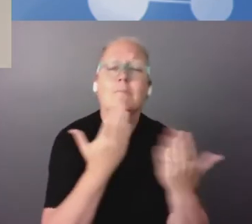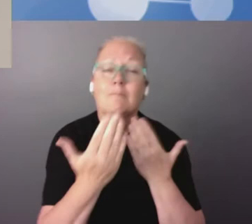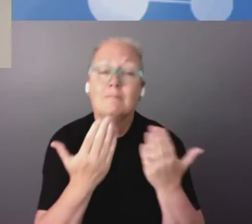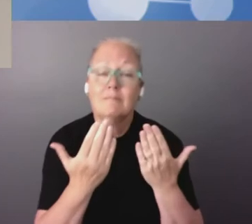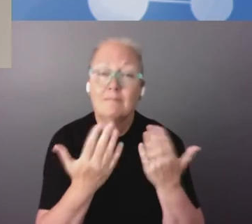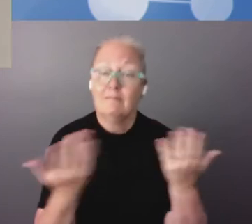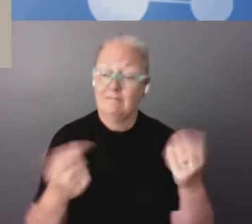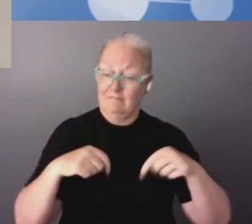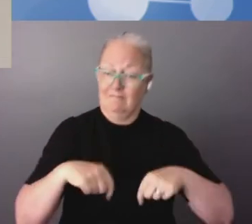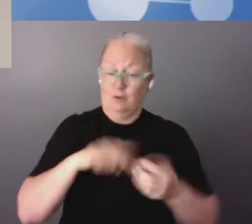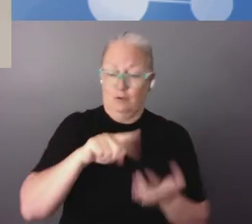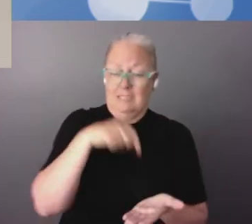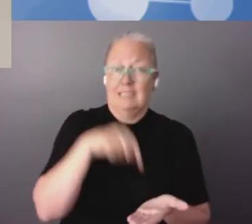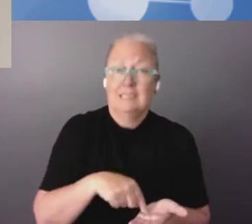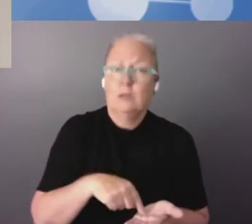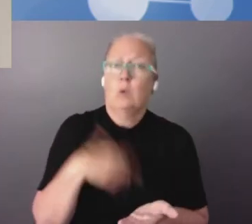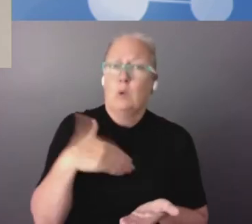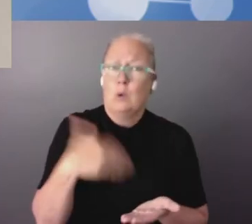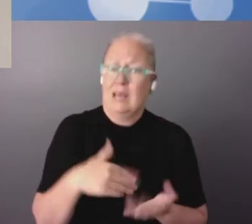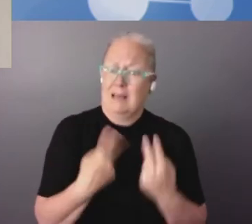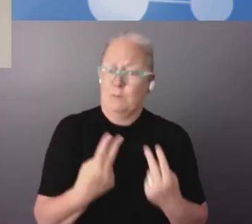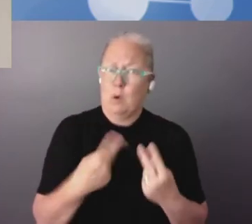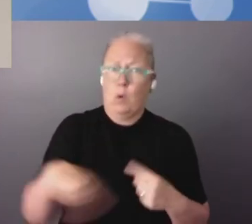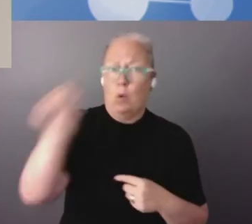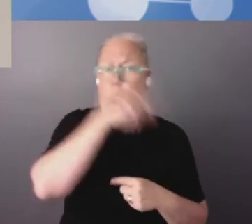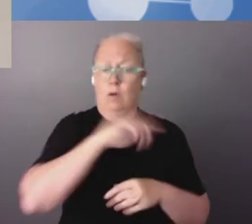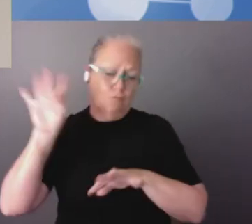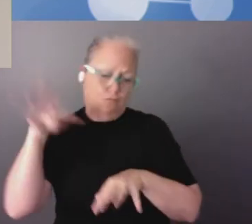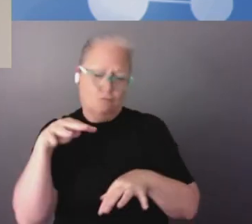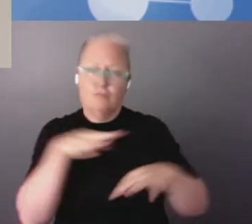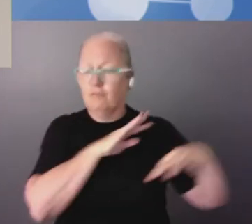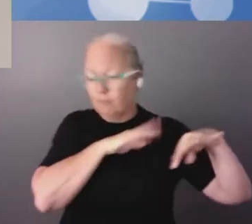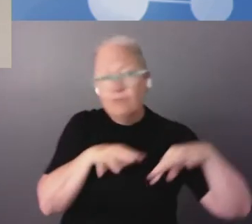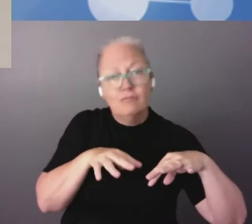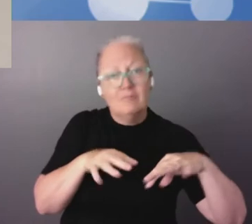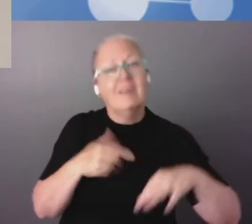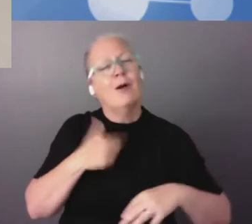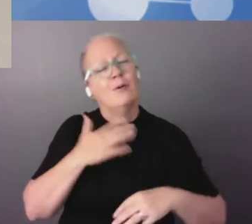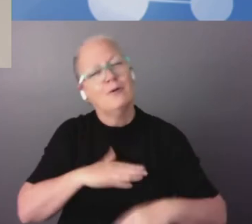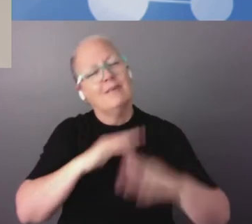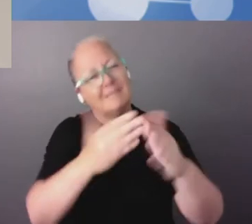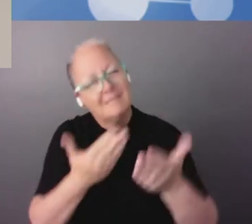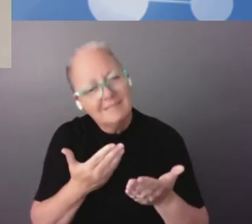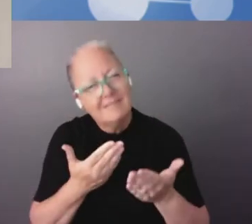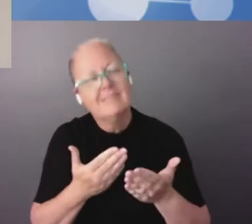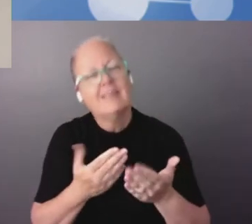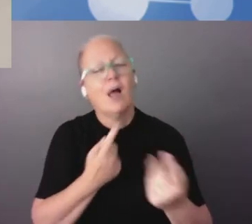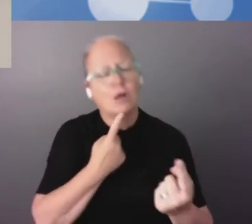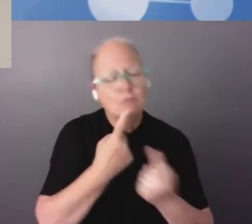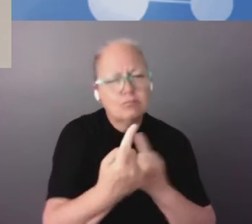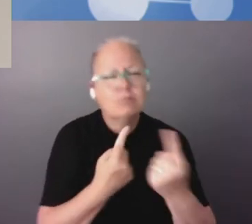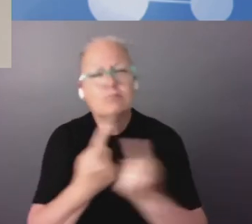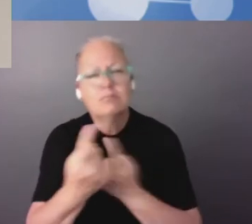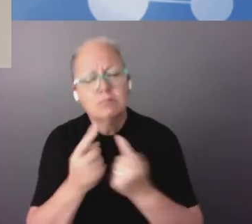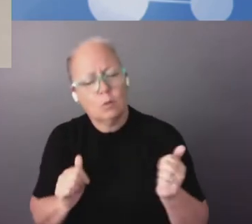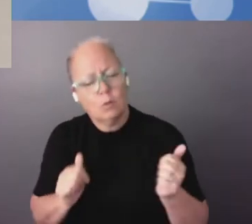el Congreso Internacional de las Ciudades. Esto nos muestra qué importante en este